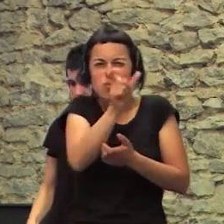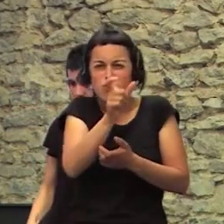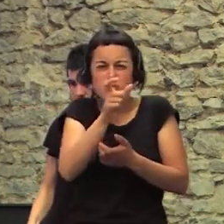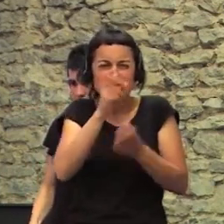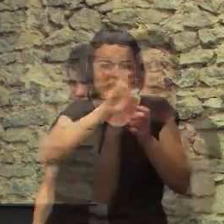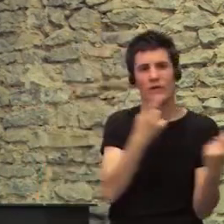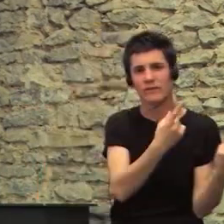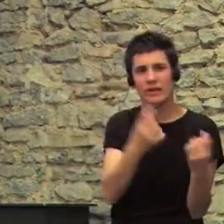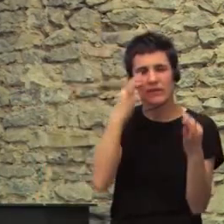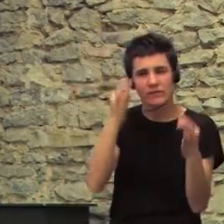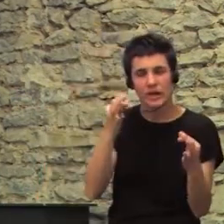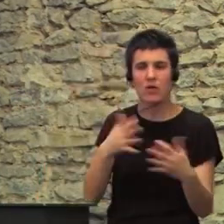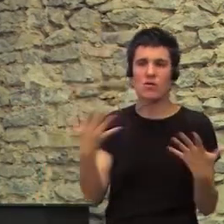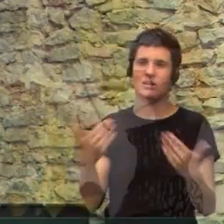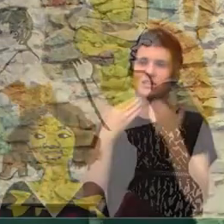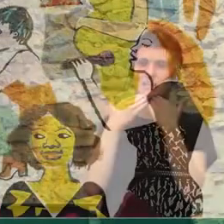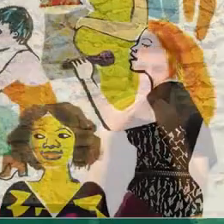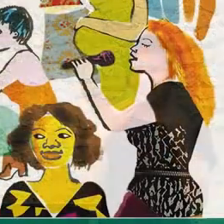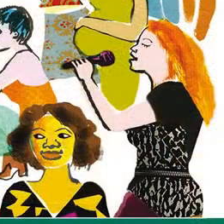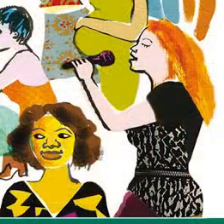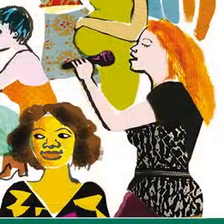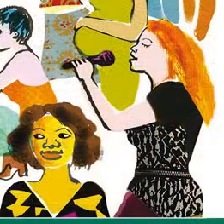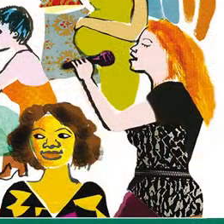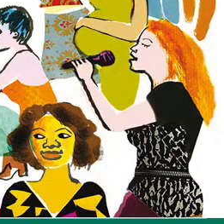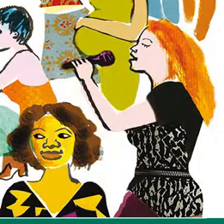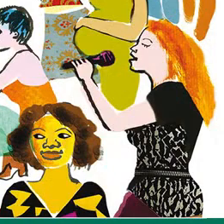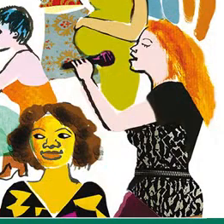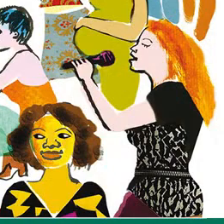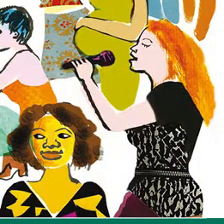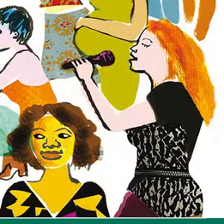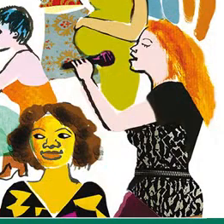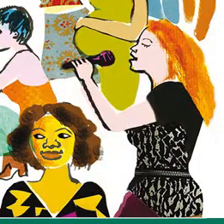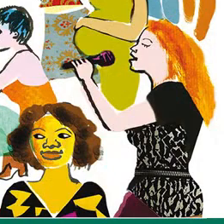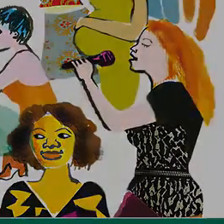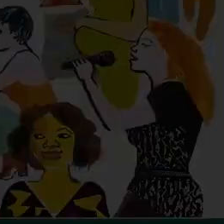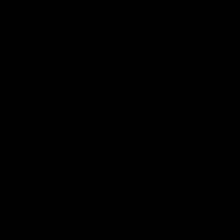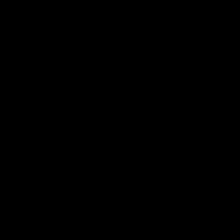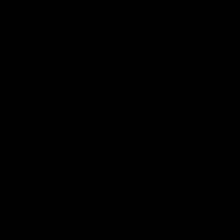tema es que hay muchas cifras. Es que ricasco. Bueno, es que ricasco.